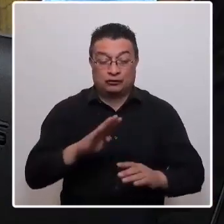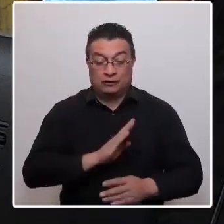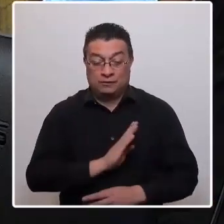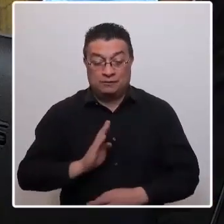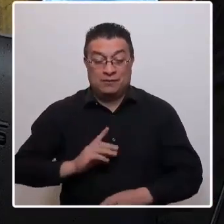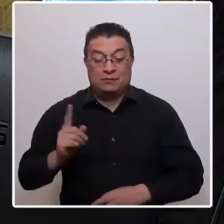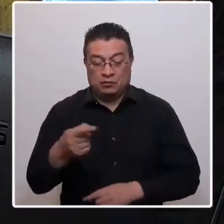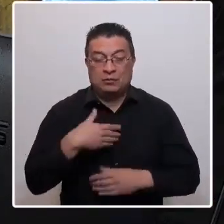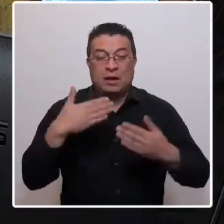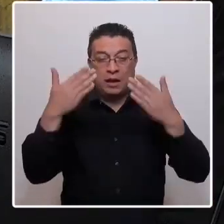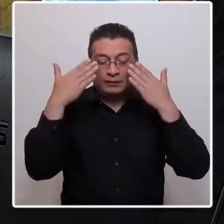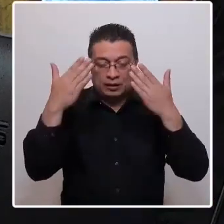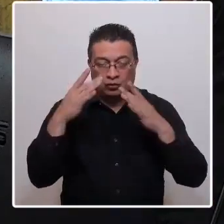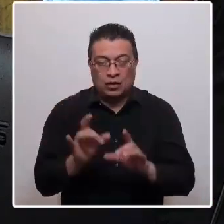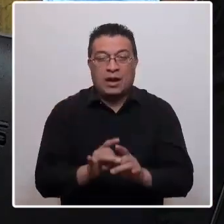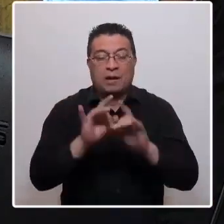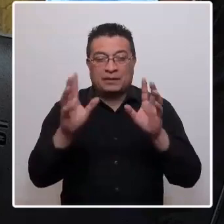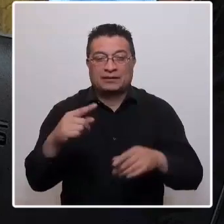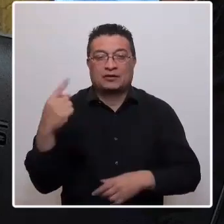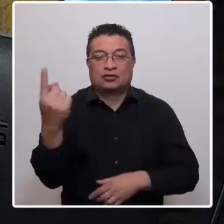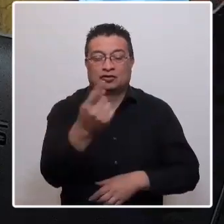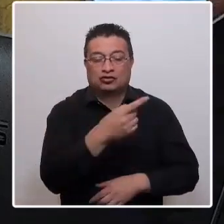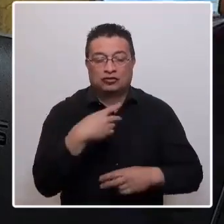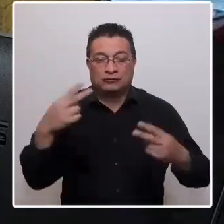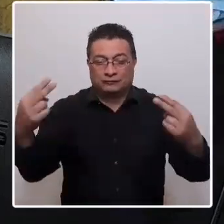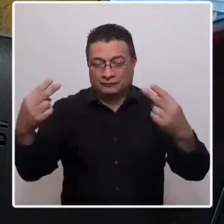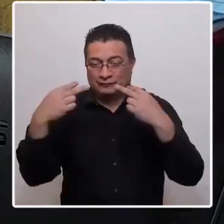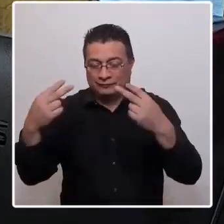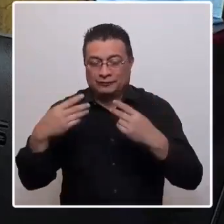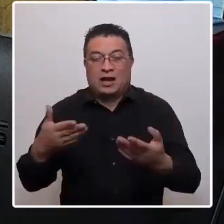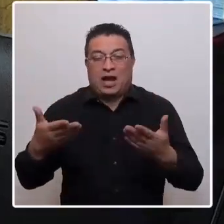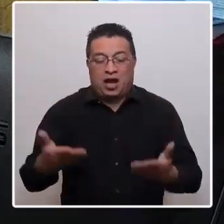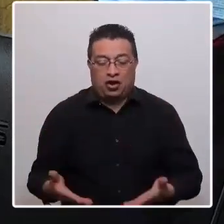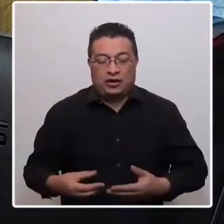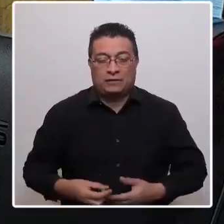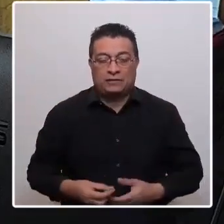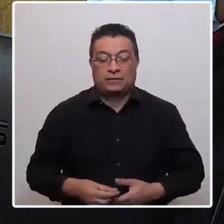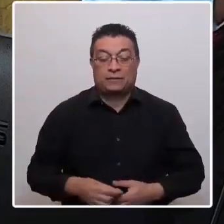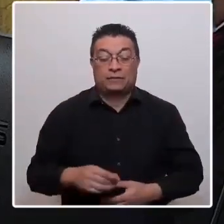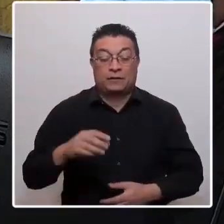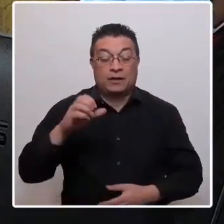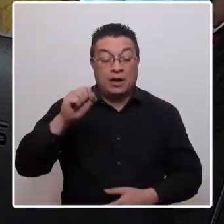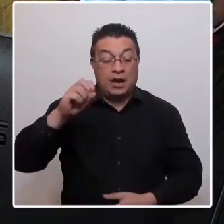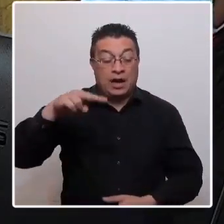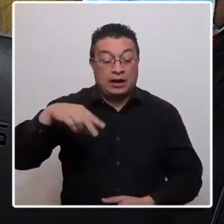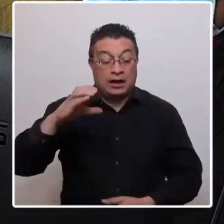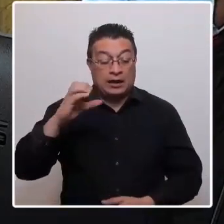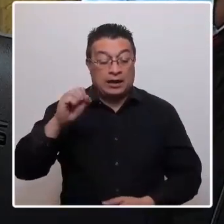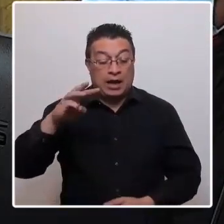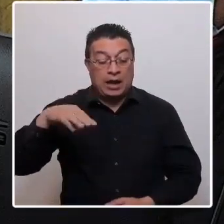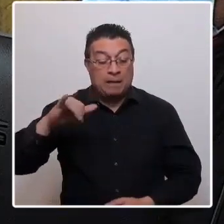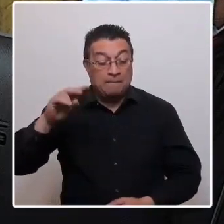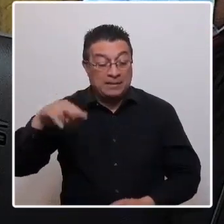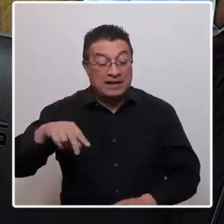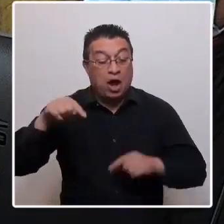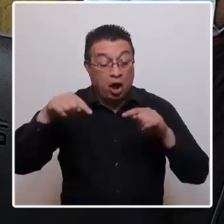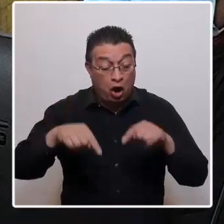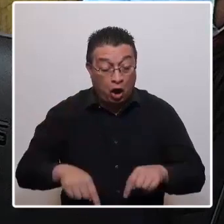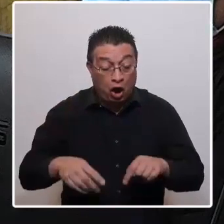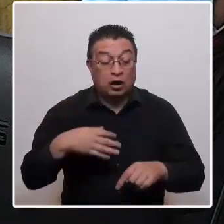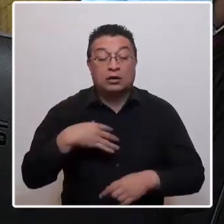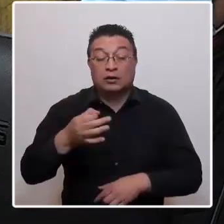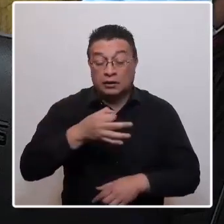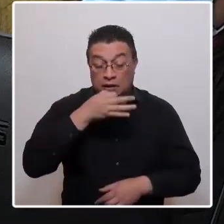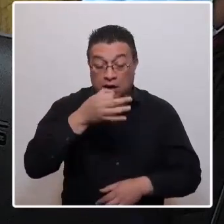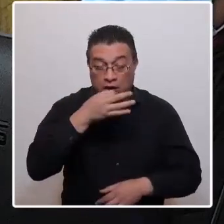especial saludo a quienes nos siguen a través de los distintos medios. Anu Capín, hoy, a mi pesar, les hablo desde la